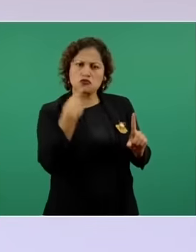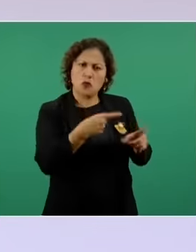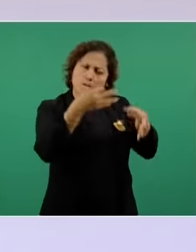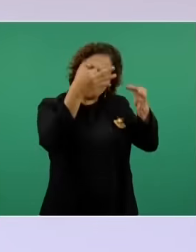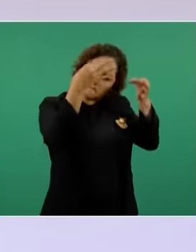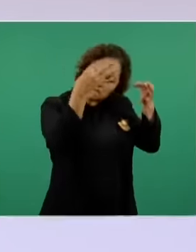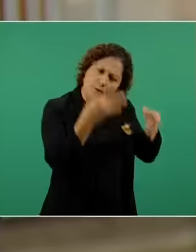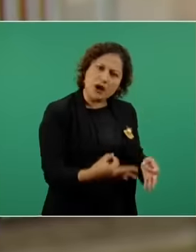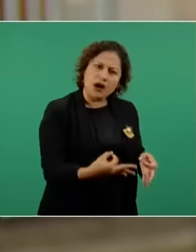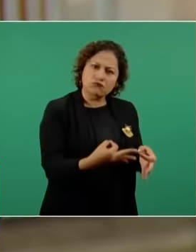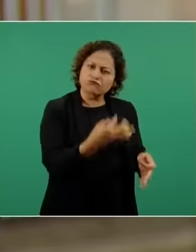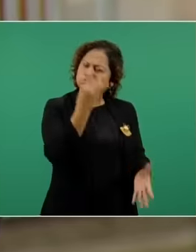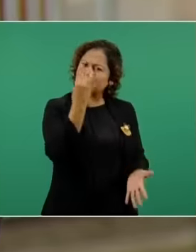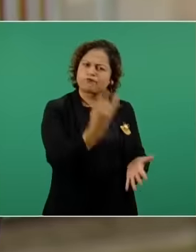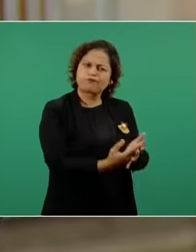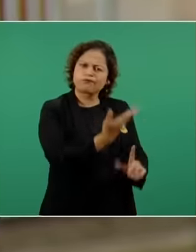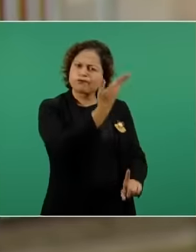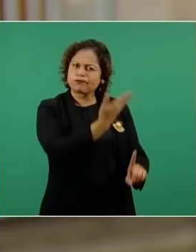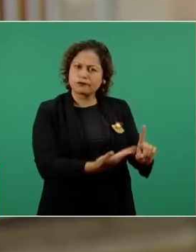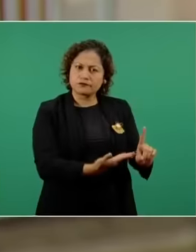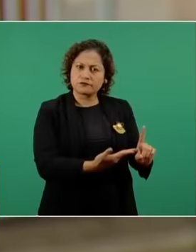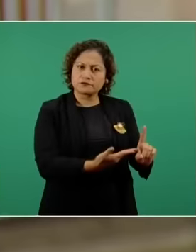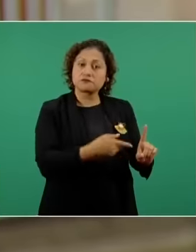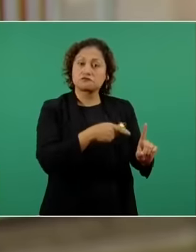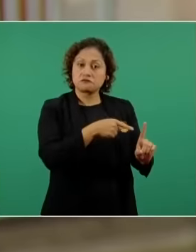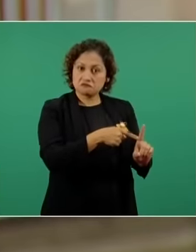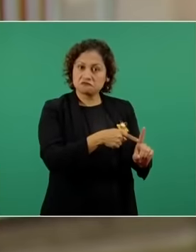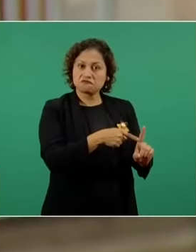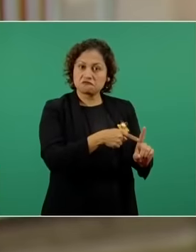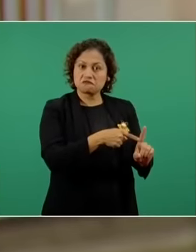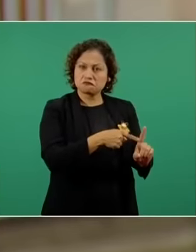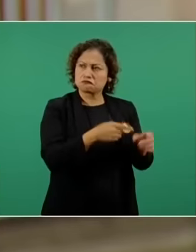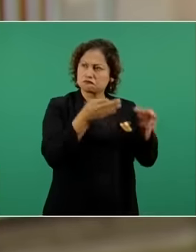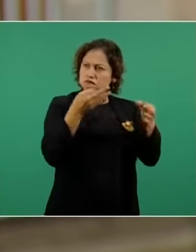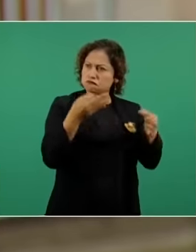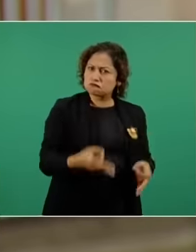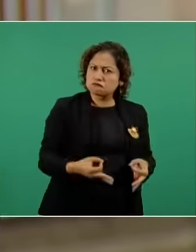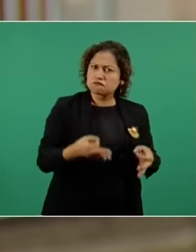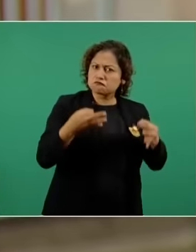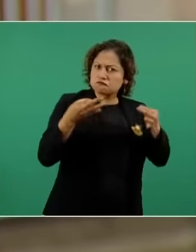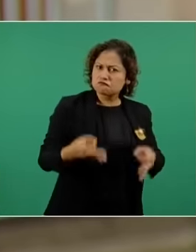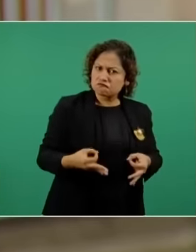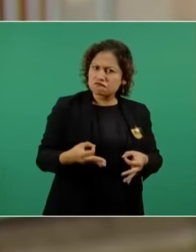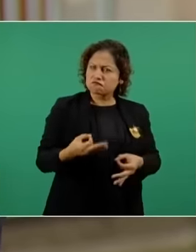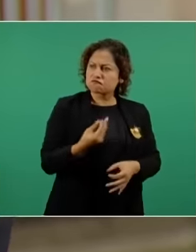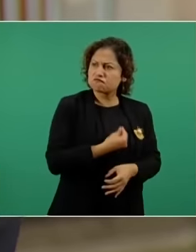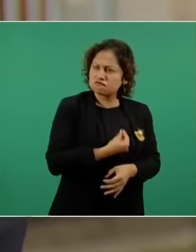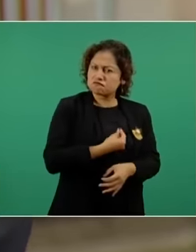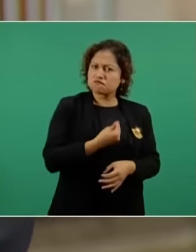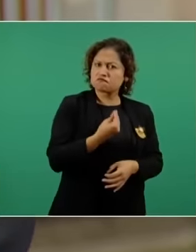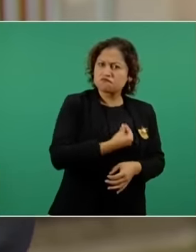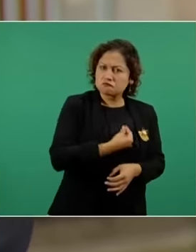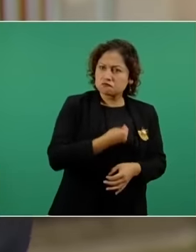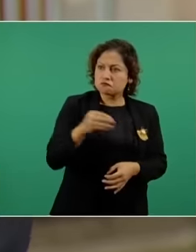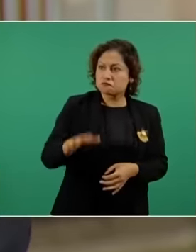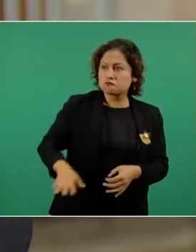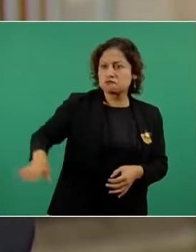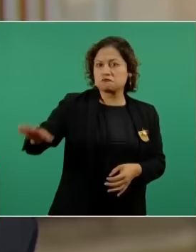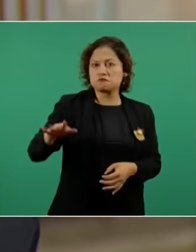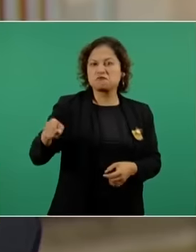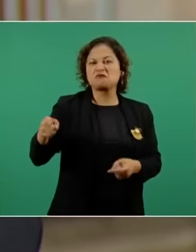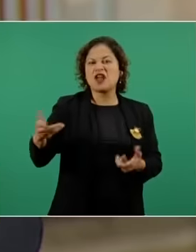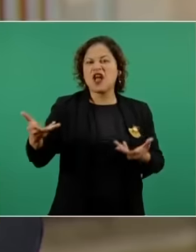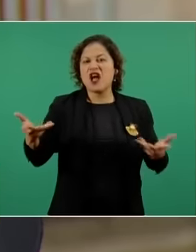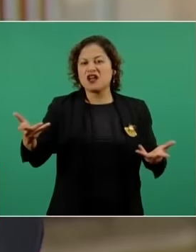era, no lo hubiesen sacrificado con tanta hazaña como